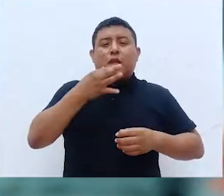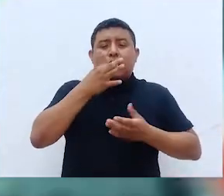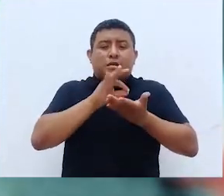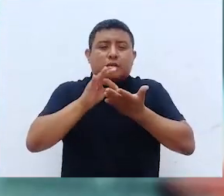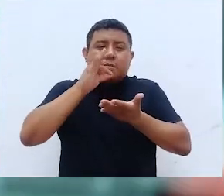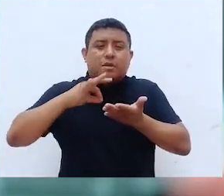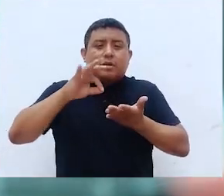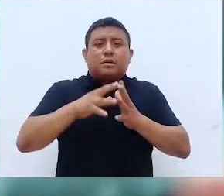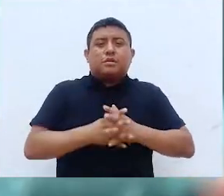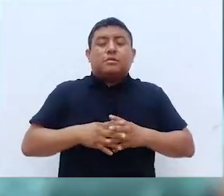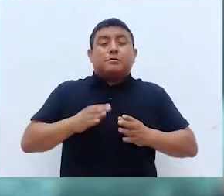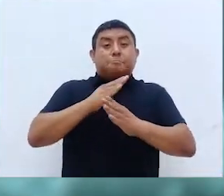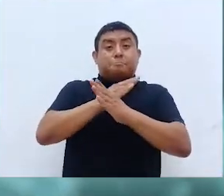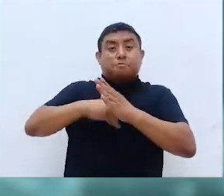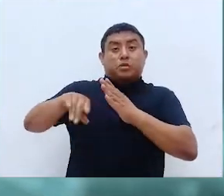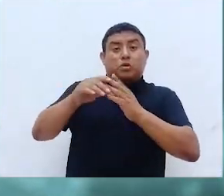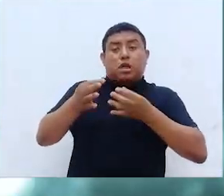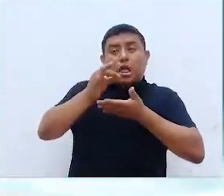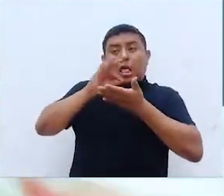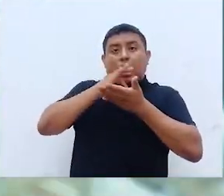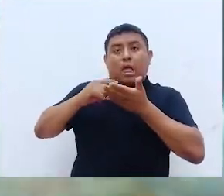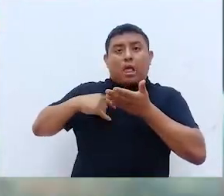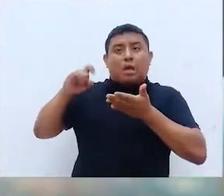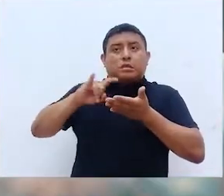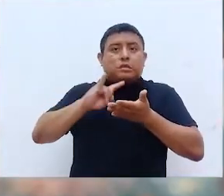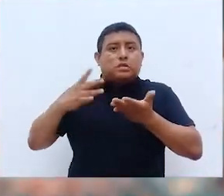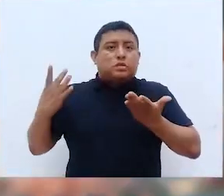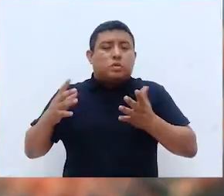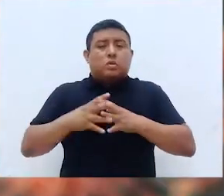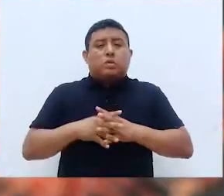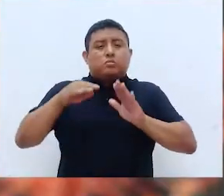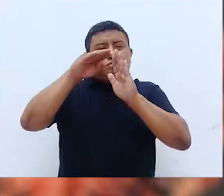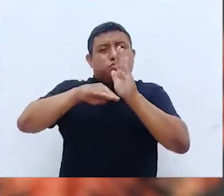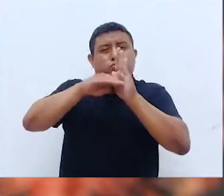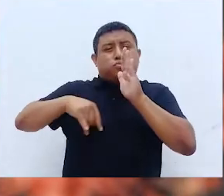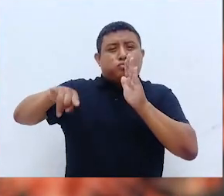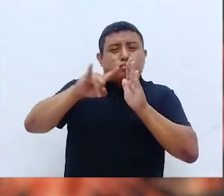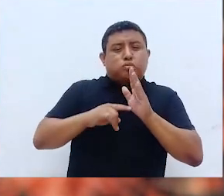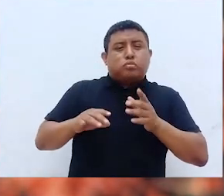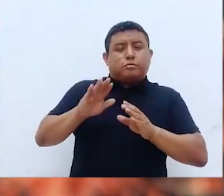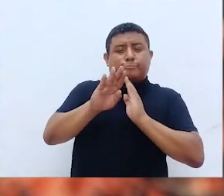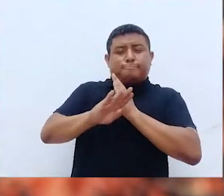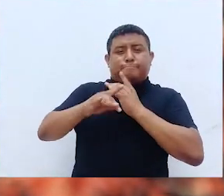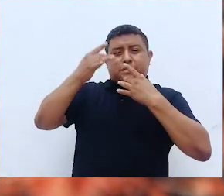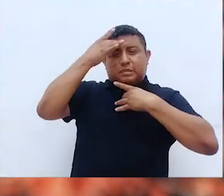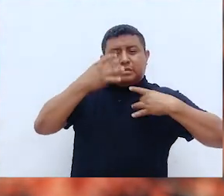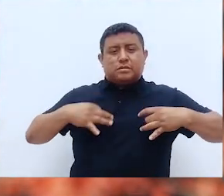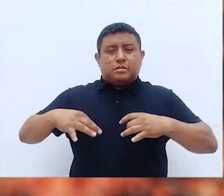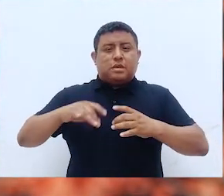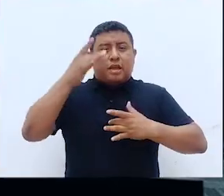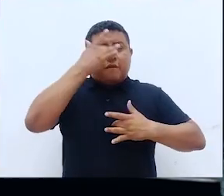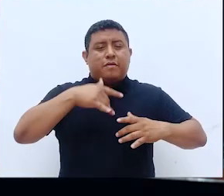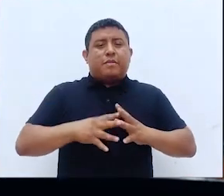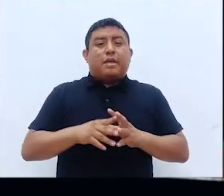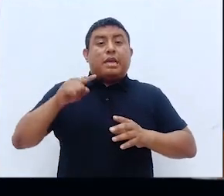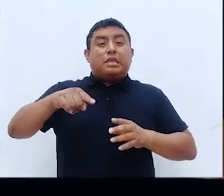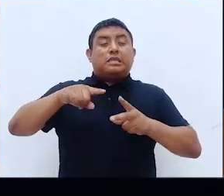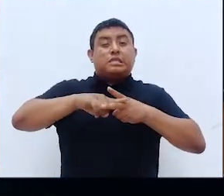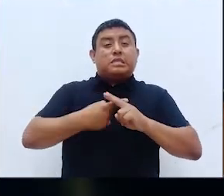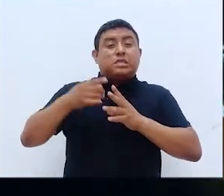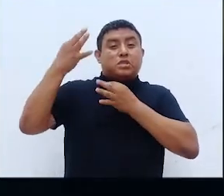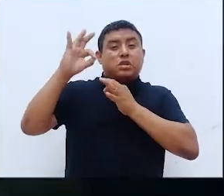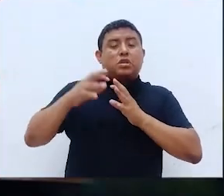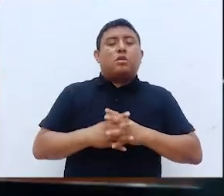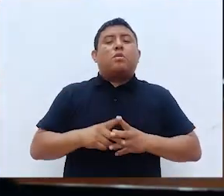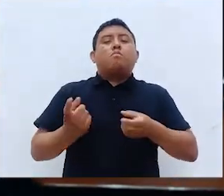estos medicamentos, evitando su prescripción innecesaria y reduciendo la resistencia microbiana. El evento